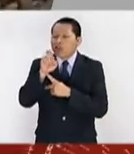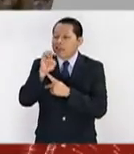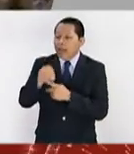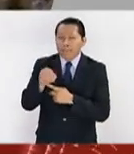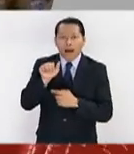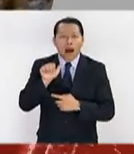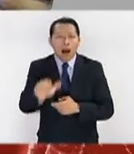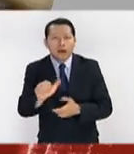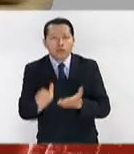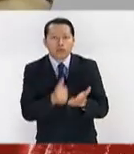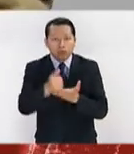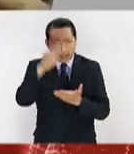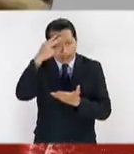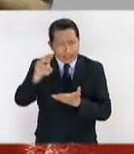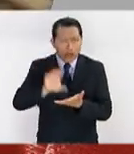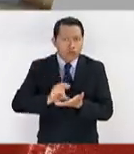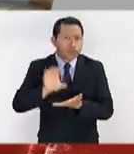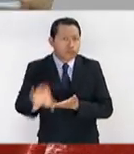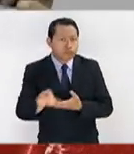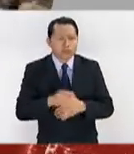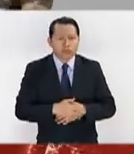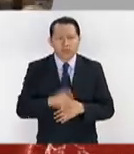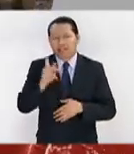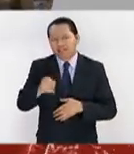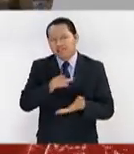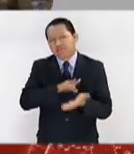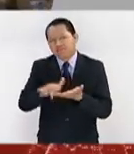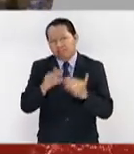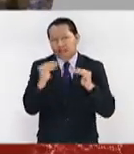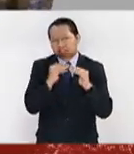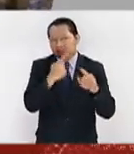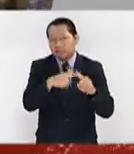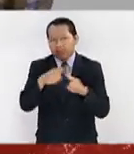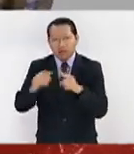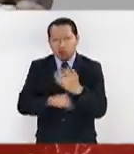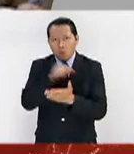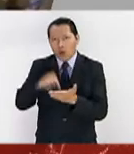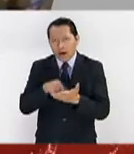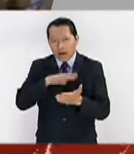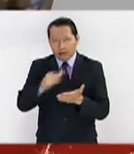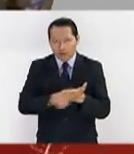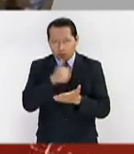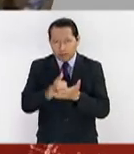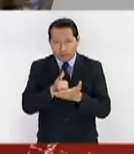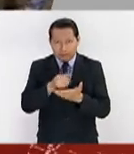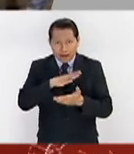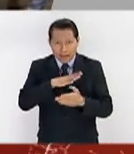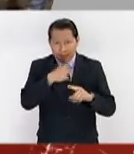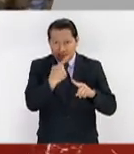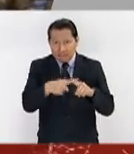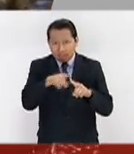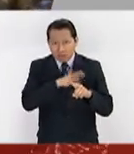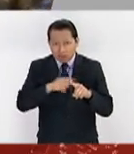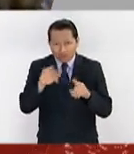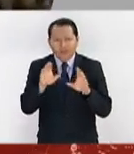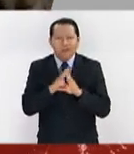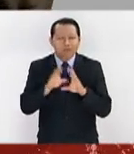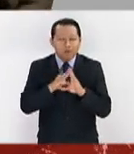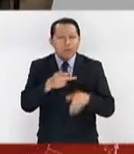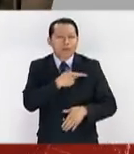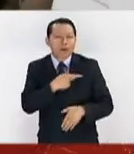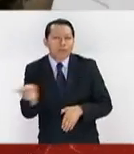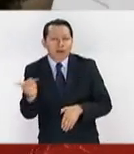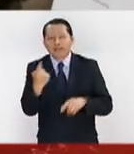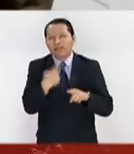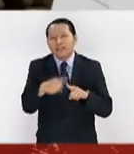México. Dentro del Fonden, apoyos a la vivienda de las zonas en la ciudad en donde había sobre todo vivienda en pobreza,